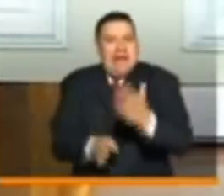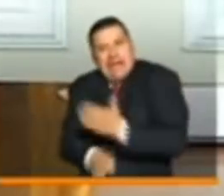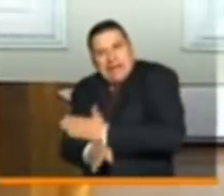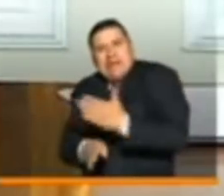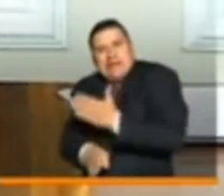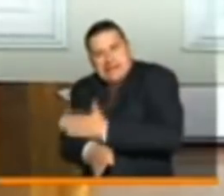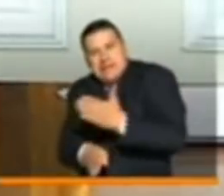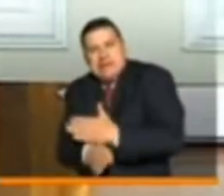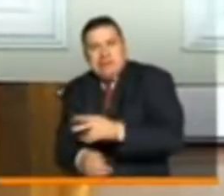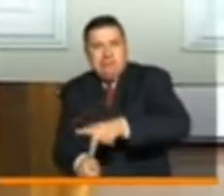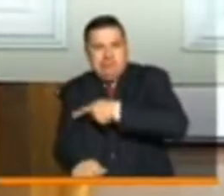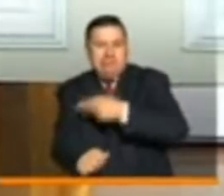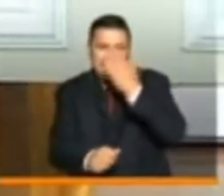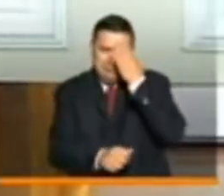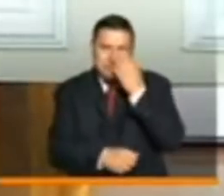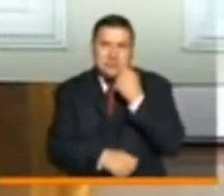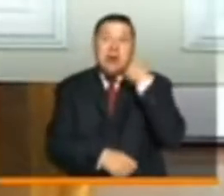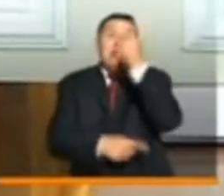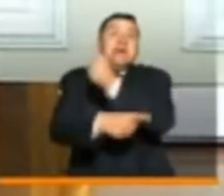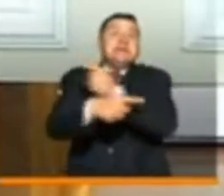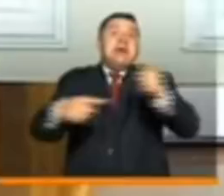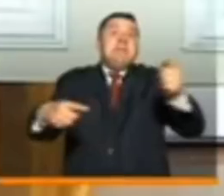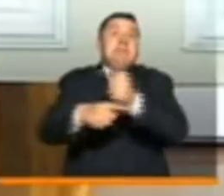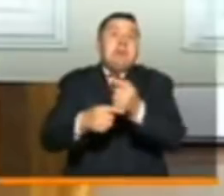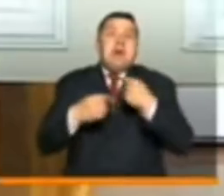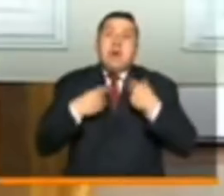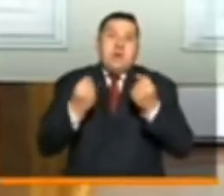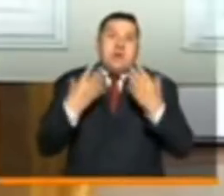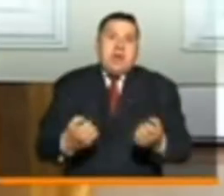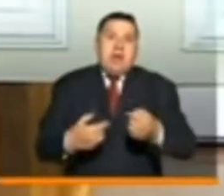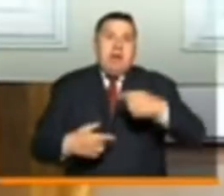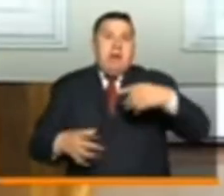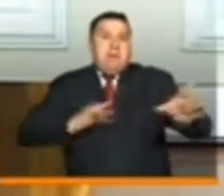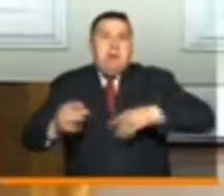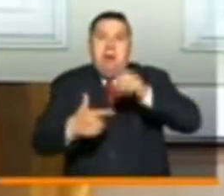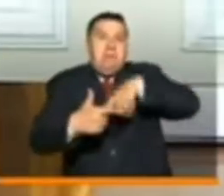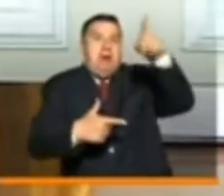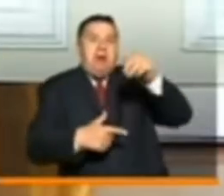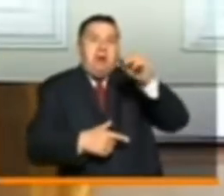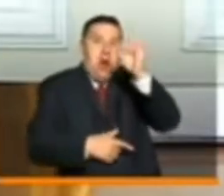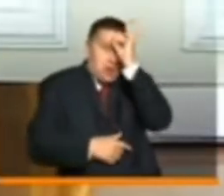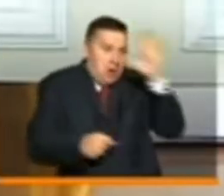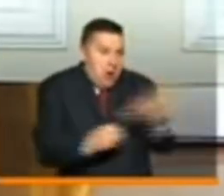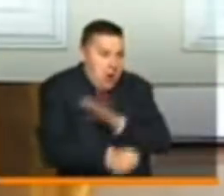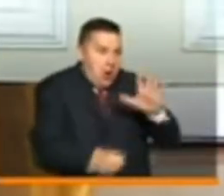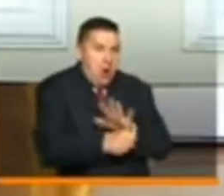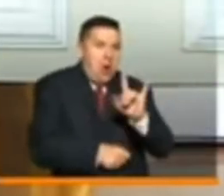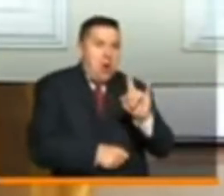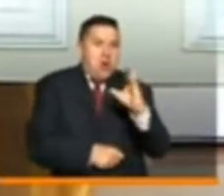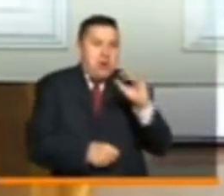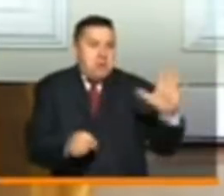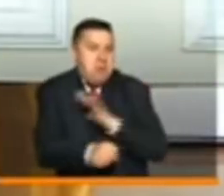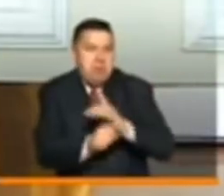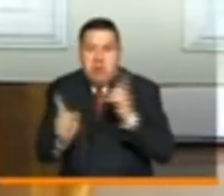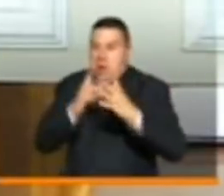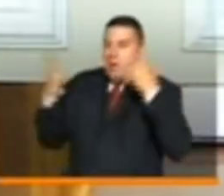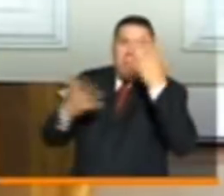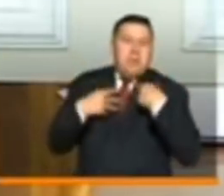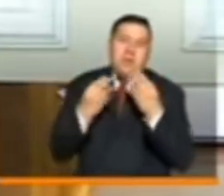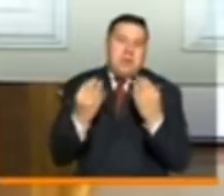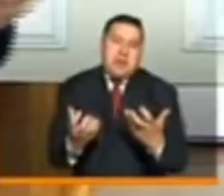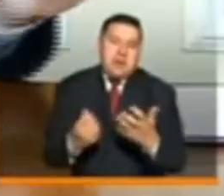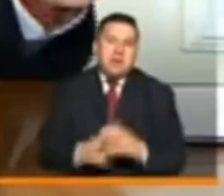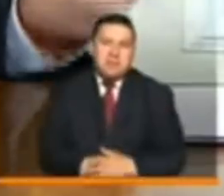no ver en las próximas semanas un aumento dramático de la ocupación de las unidades de cuidado intensivo